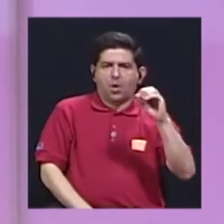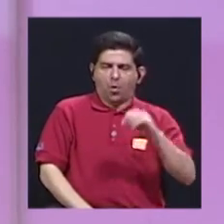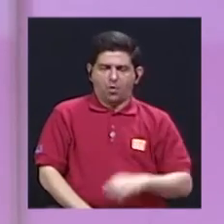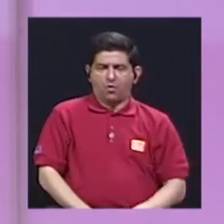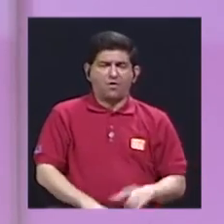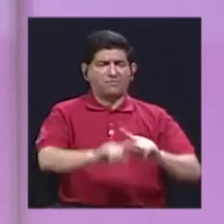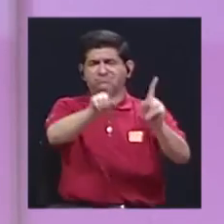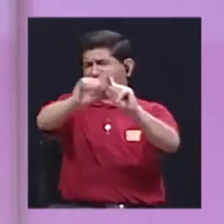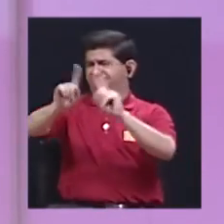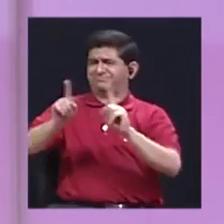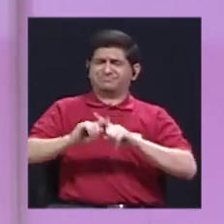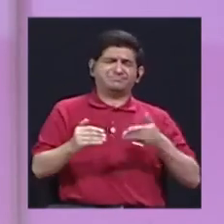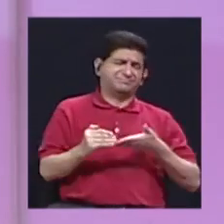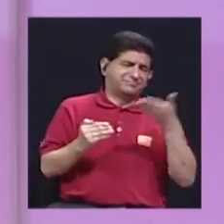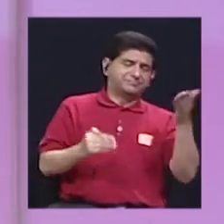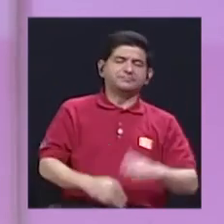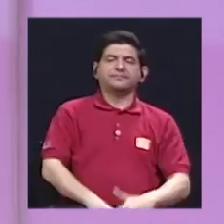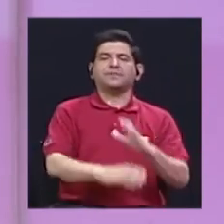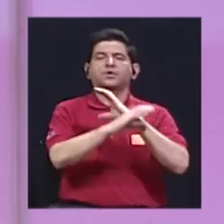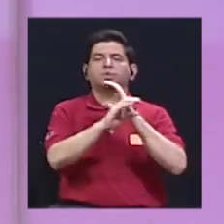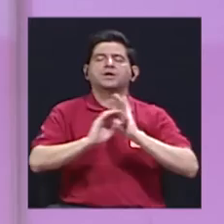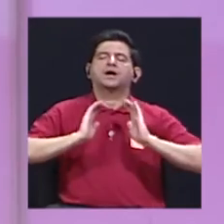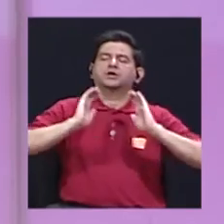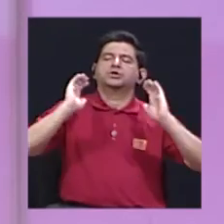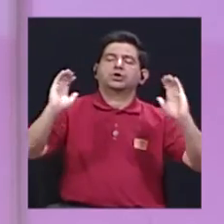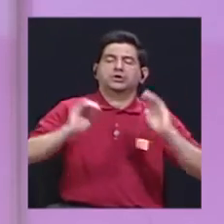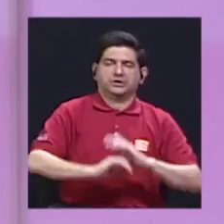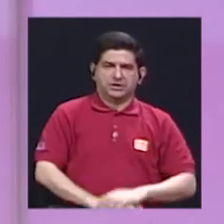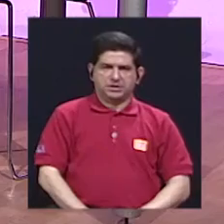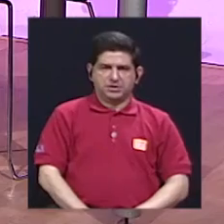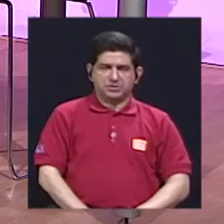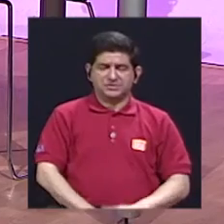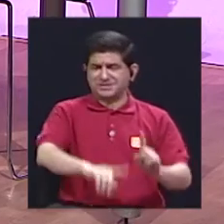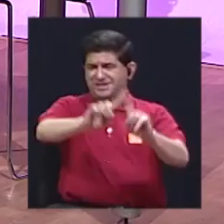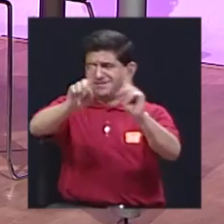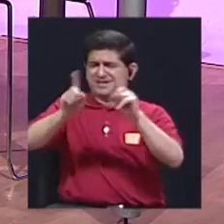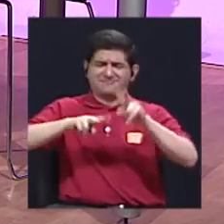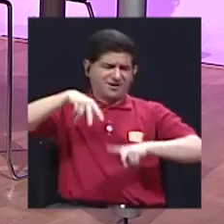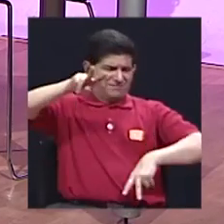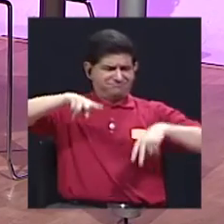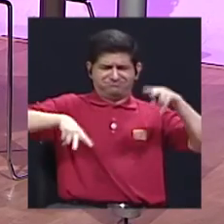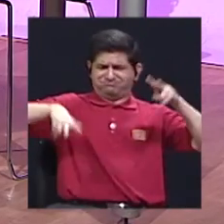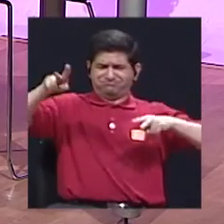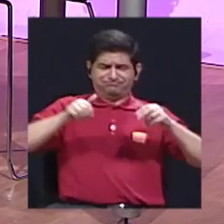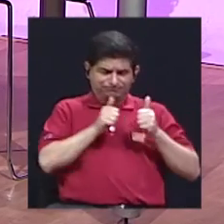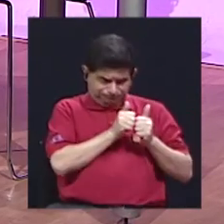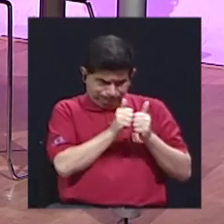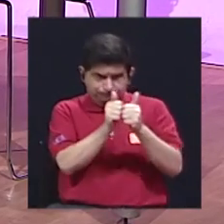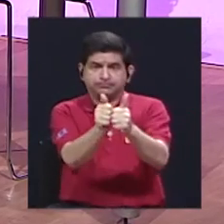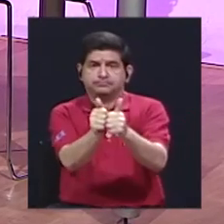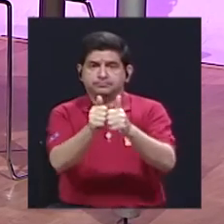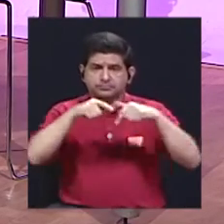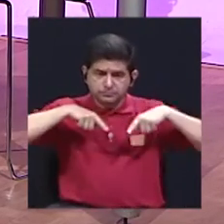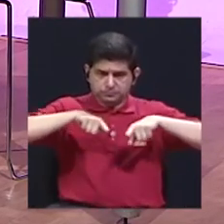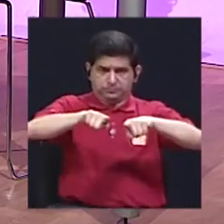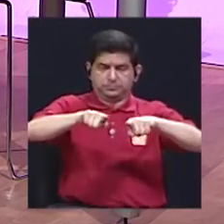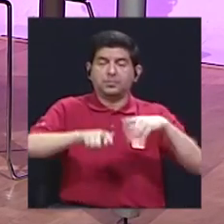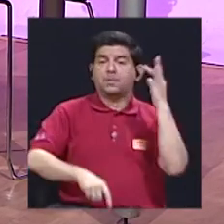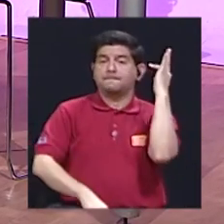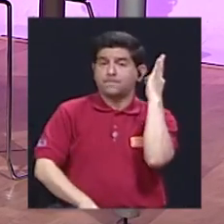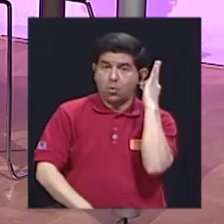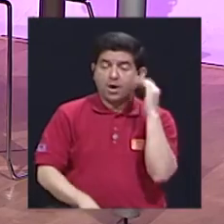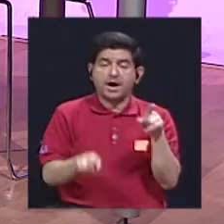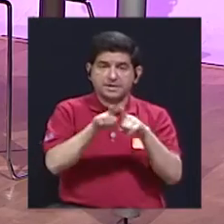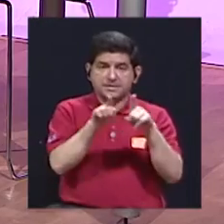tanta cosa el cuido de los niños entonces hay un montón de variables que caminan a la par y la mujer